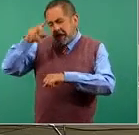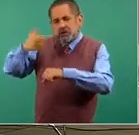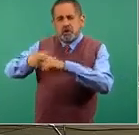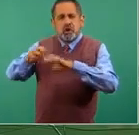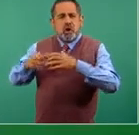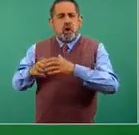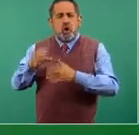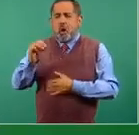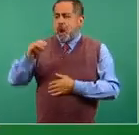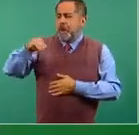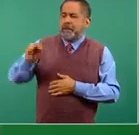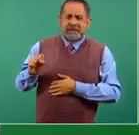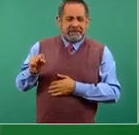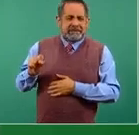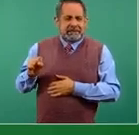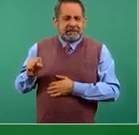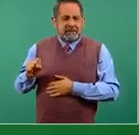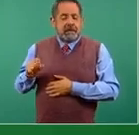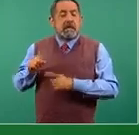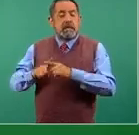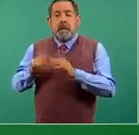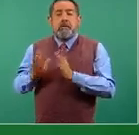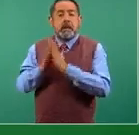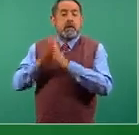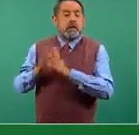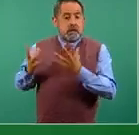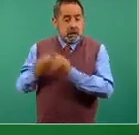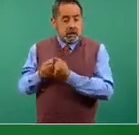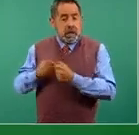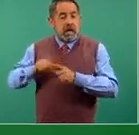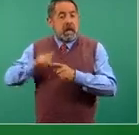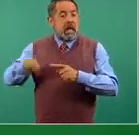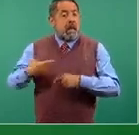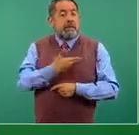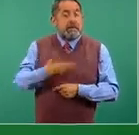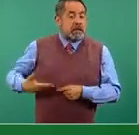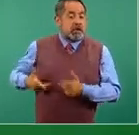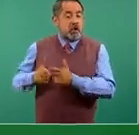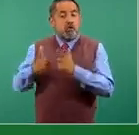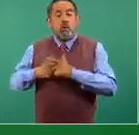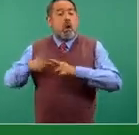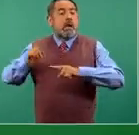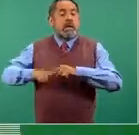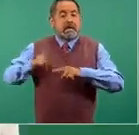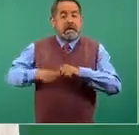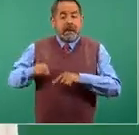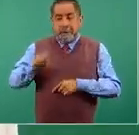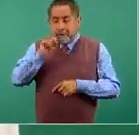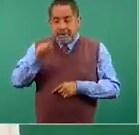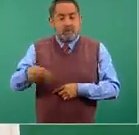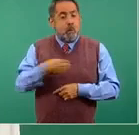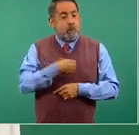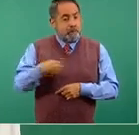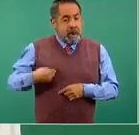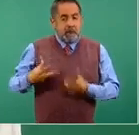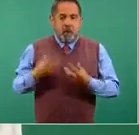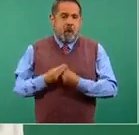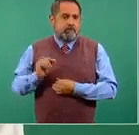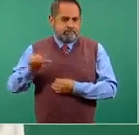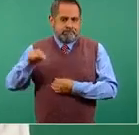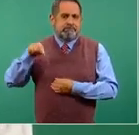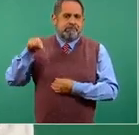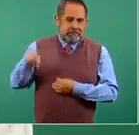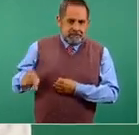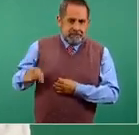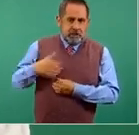la OMS, donde participa como presidente del grupo precisamente uno de los miembros muy destacado